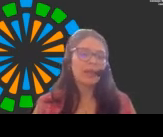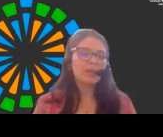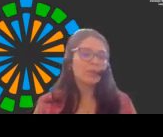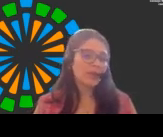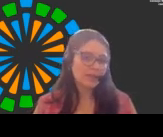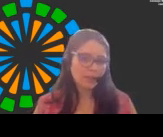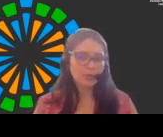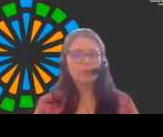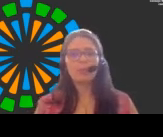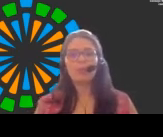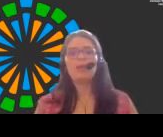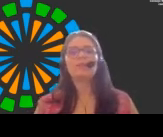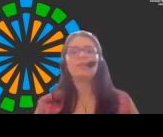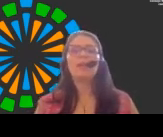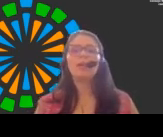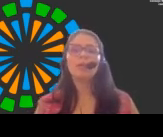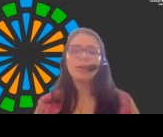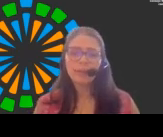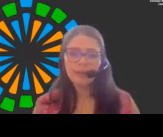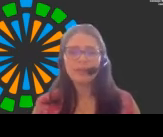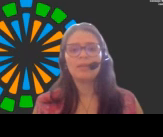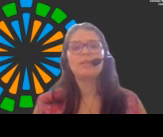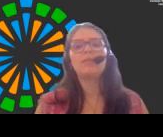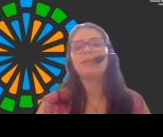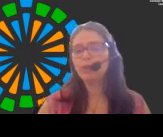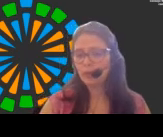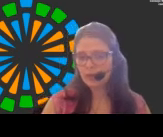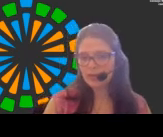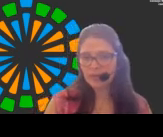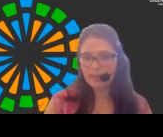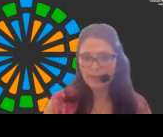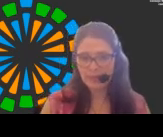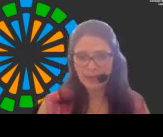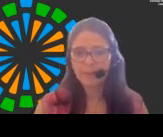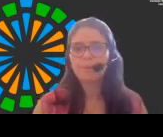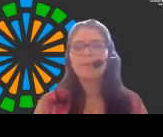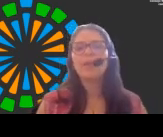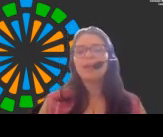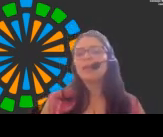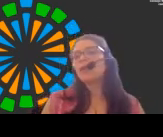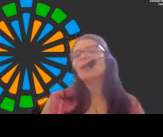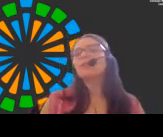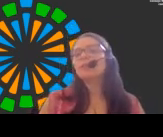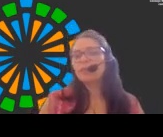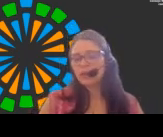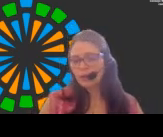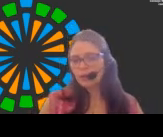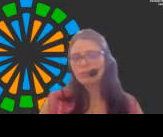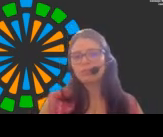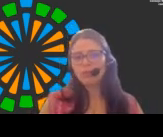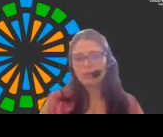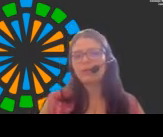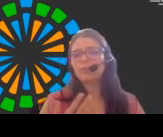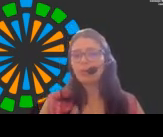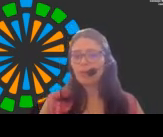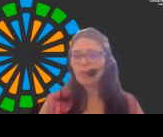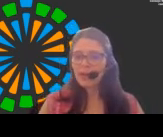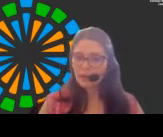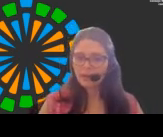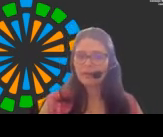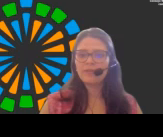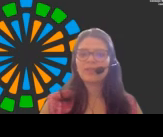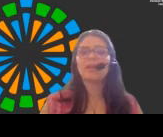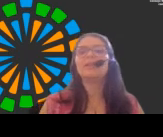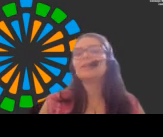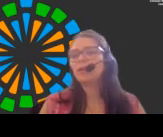Y qué es lo que hacemos pues el conapis es el rector en discapacidad y que es el rector bueno